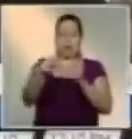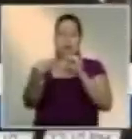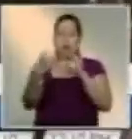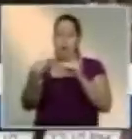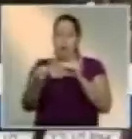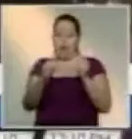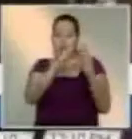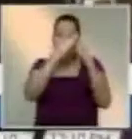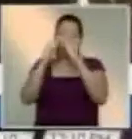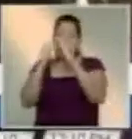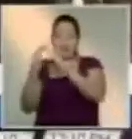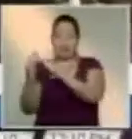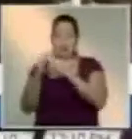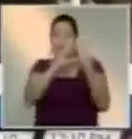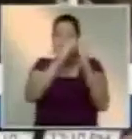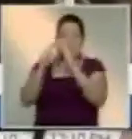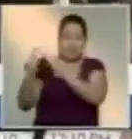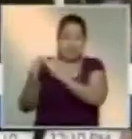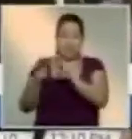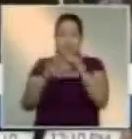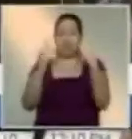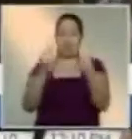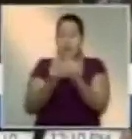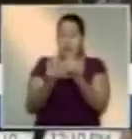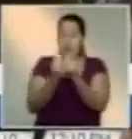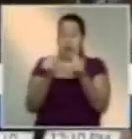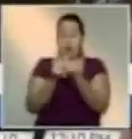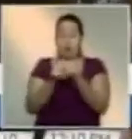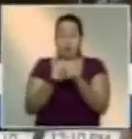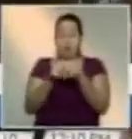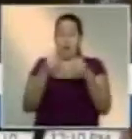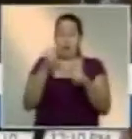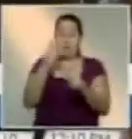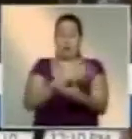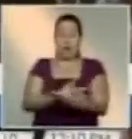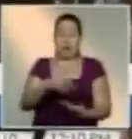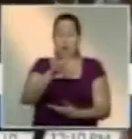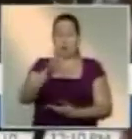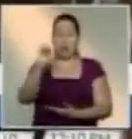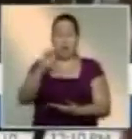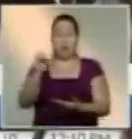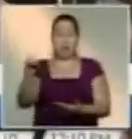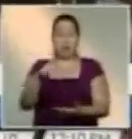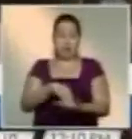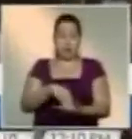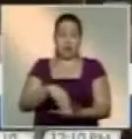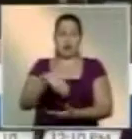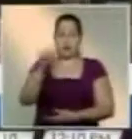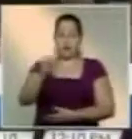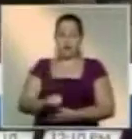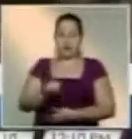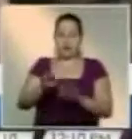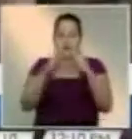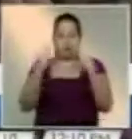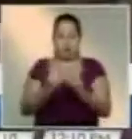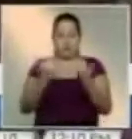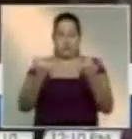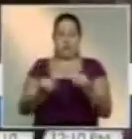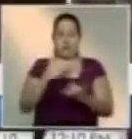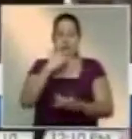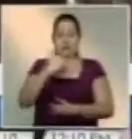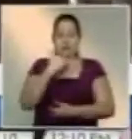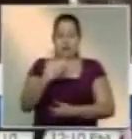un conglomerado de familias que pasan de miles, tal vez de 4.000 familias, y que esto afectaría y llegaría